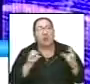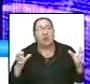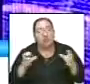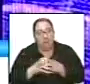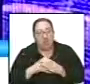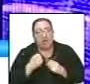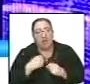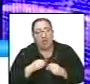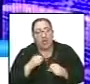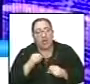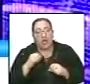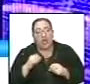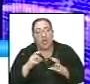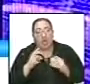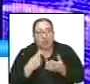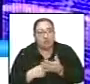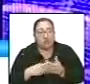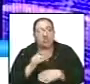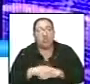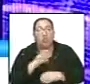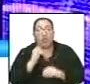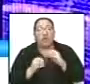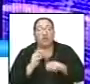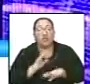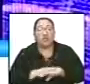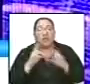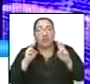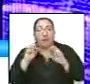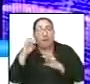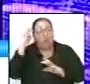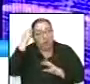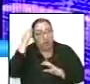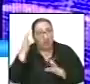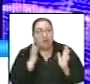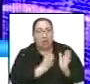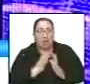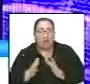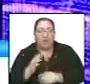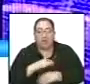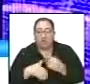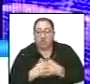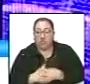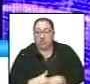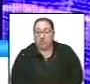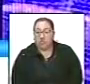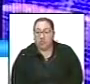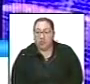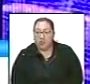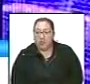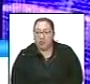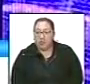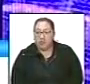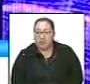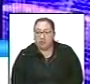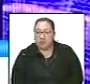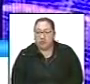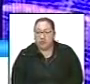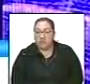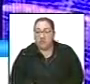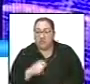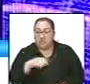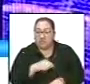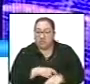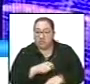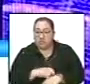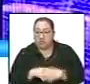a sus respectivas jurisdicciones precisamente para cumplir con el debate que requiere de tiempo de las